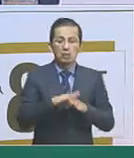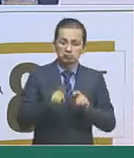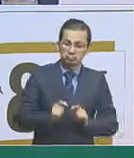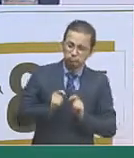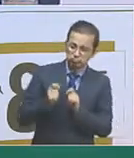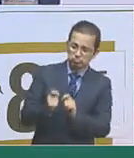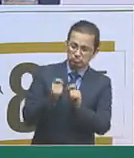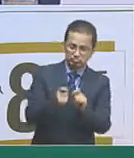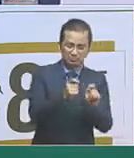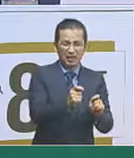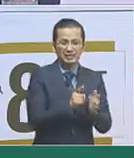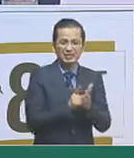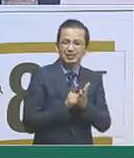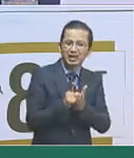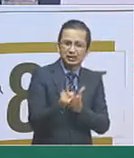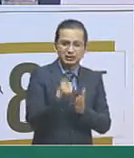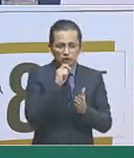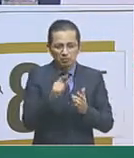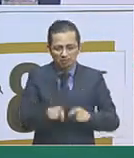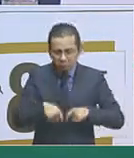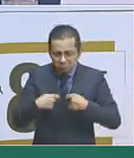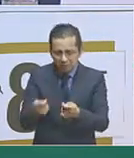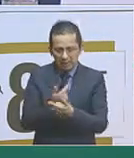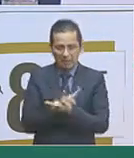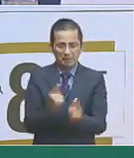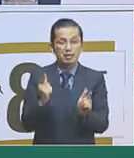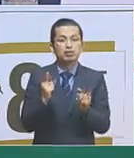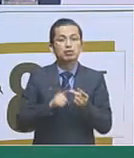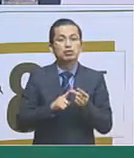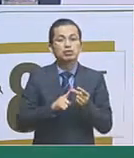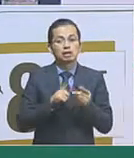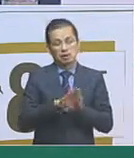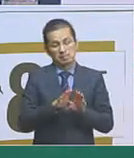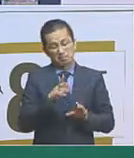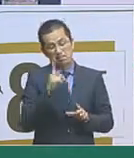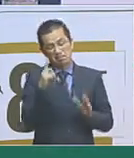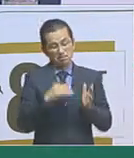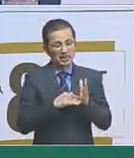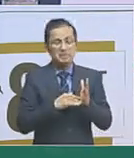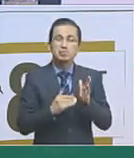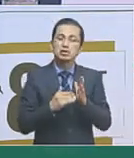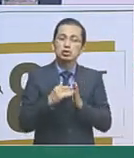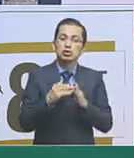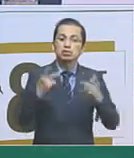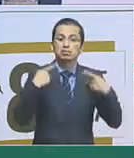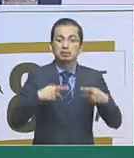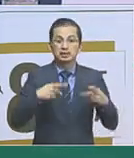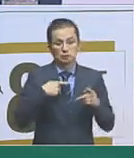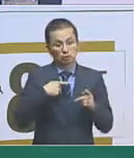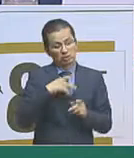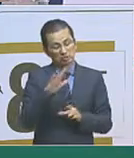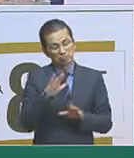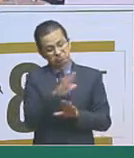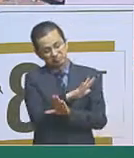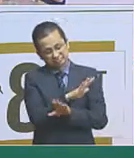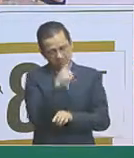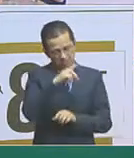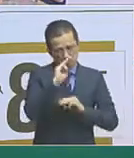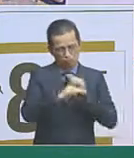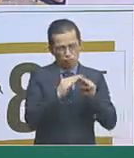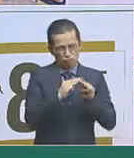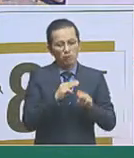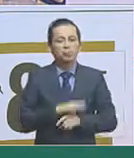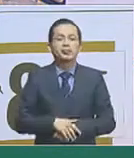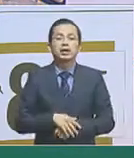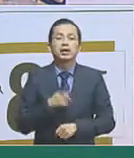casi 1000 millones de personas en el hemisferio occidental debe permanecer como un eje central en la